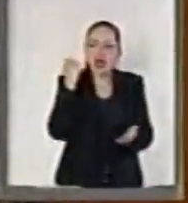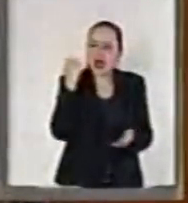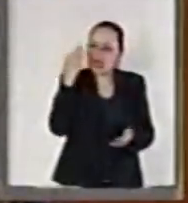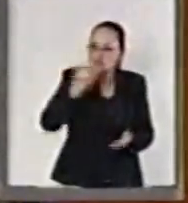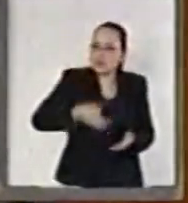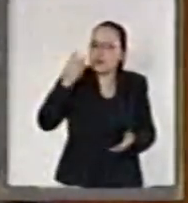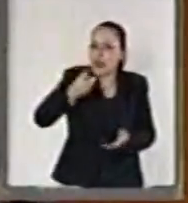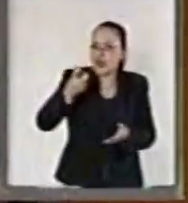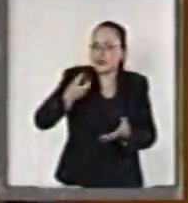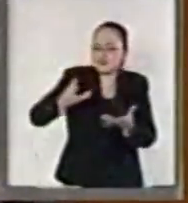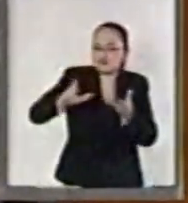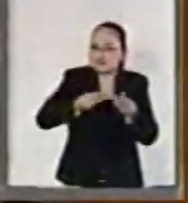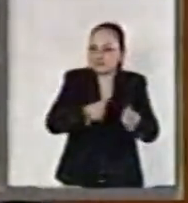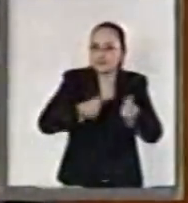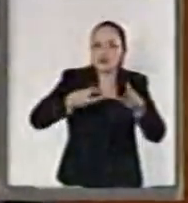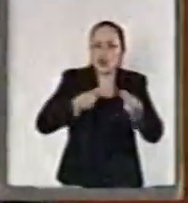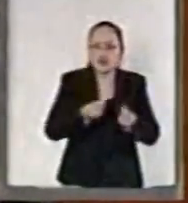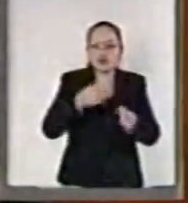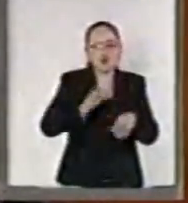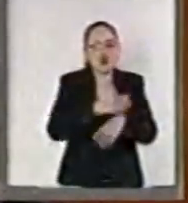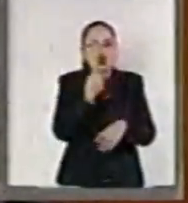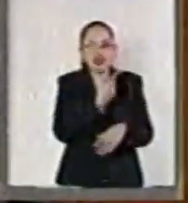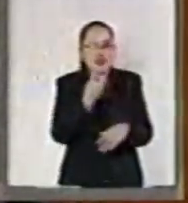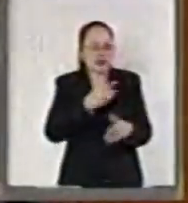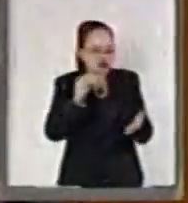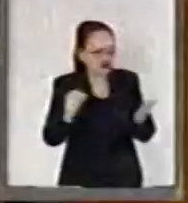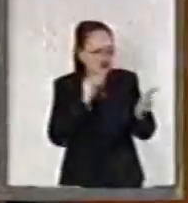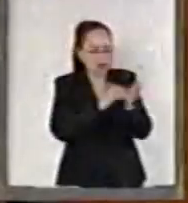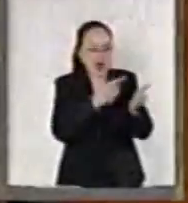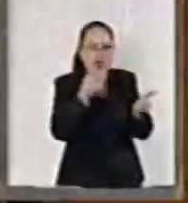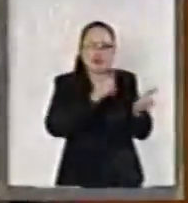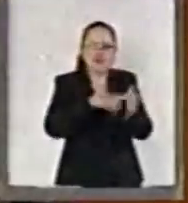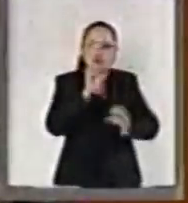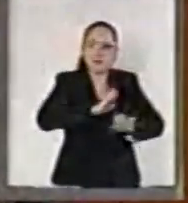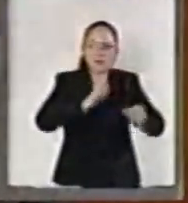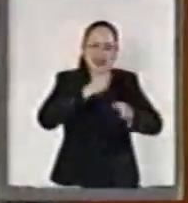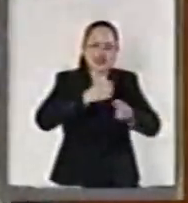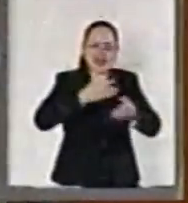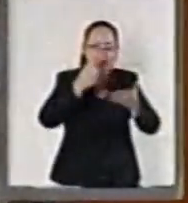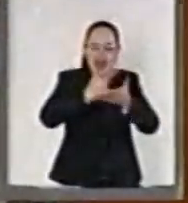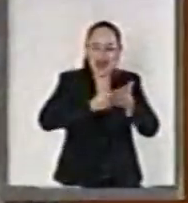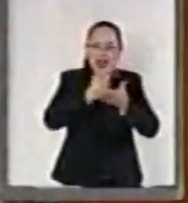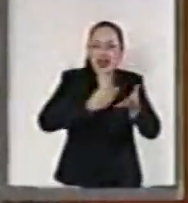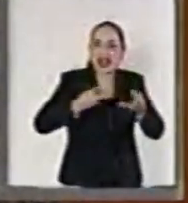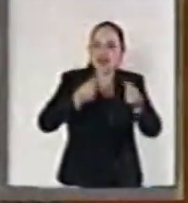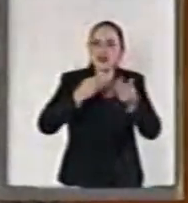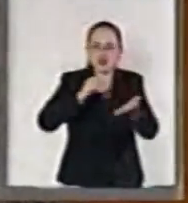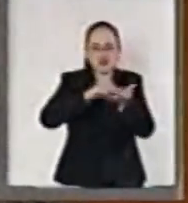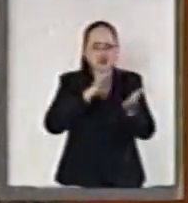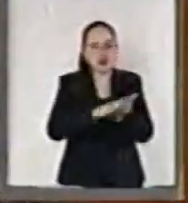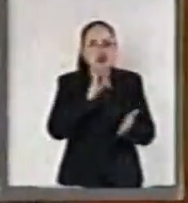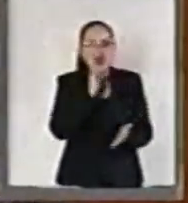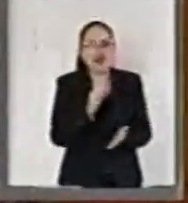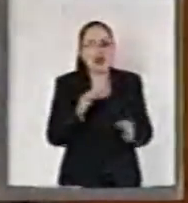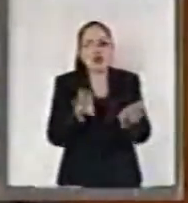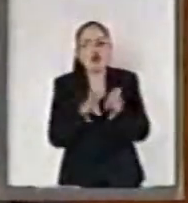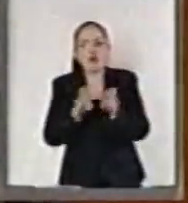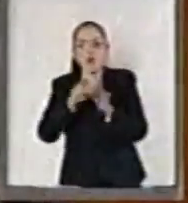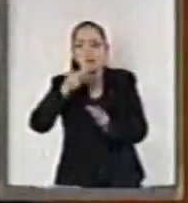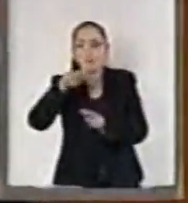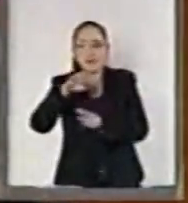tiempo y por qué no figura en los estados financieros de la empresa y cuánto dinero ha perdido Pemex en